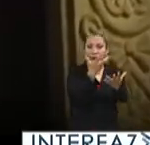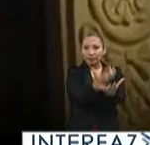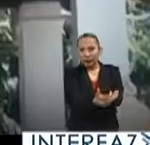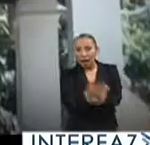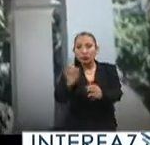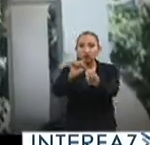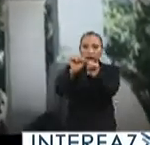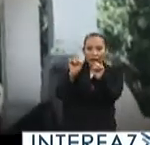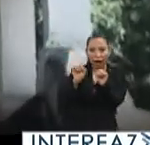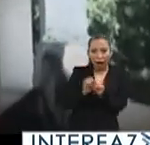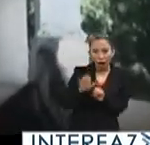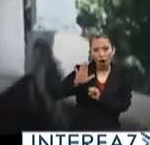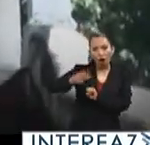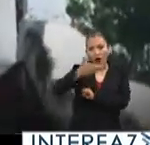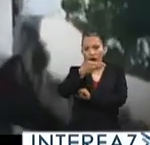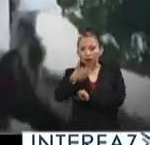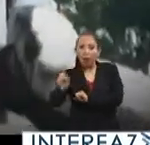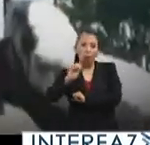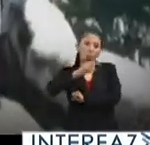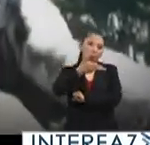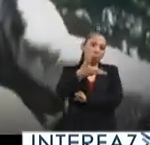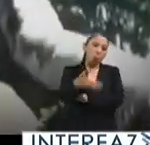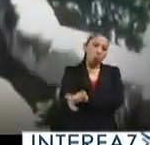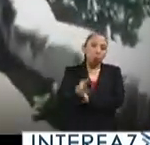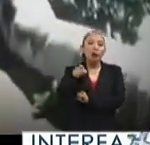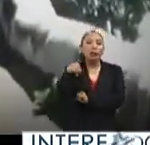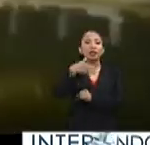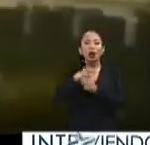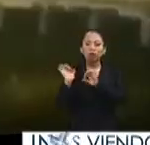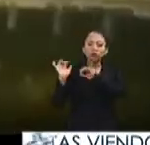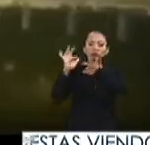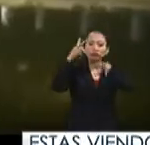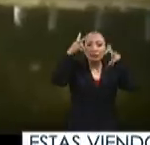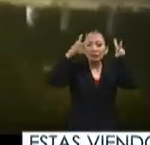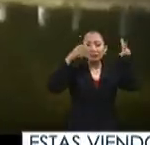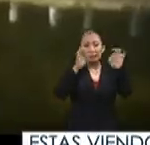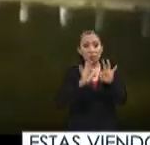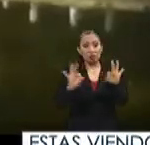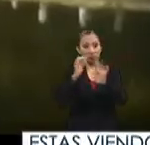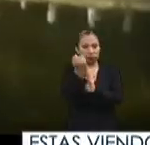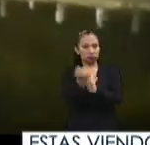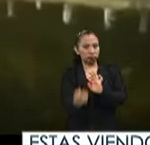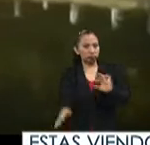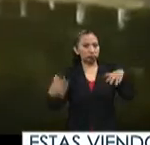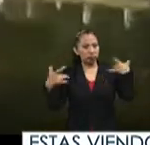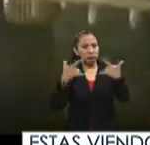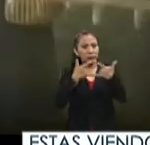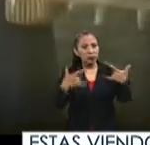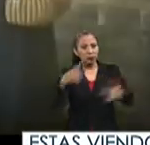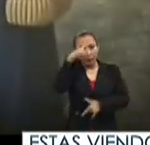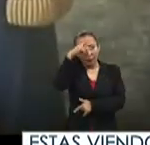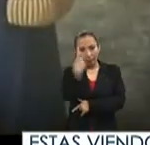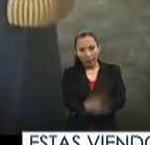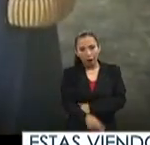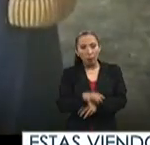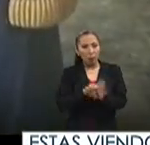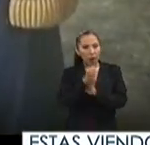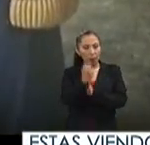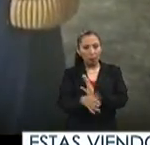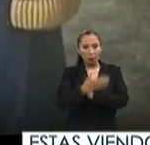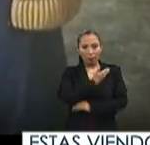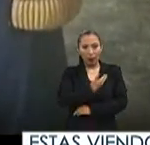descanso, salón, hotel o restaurante, y ha recibido la visita de importantes personajes de la historia de México, como